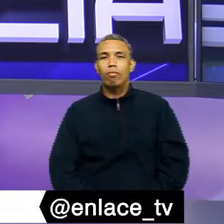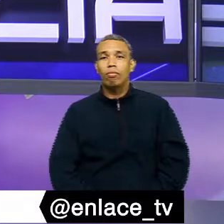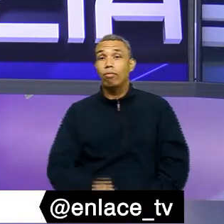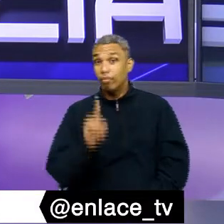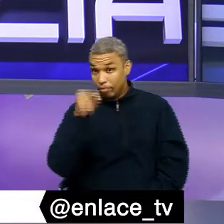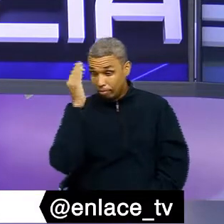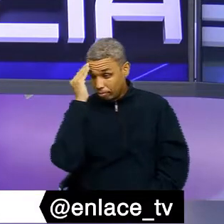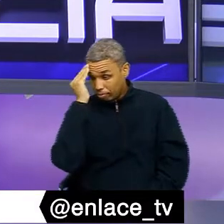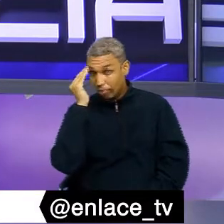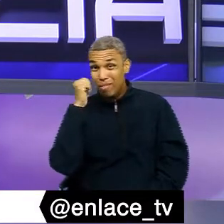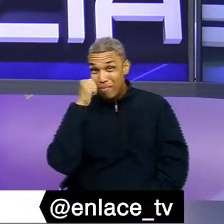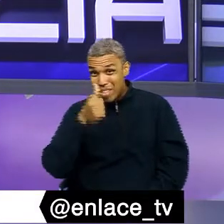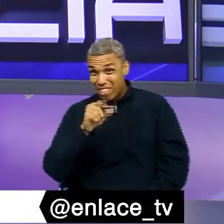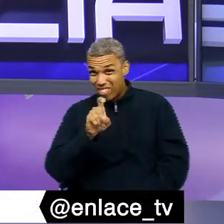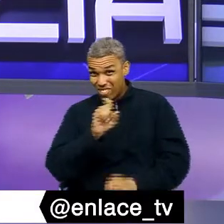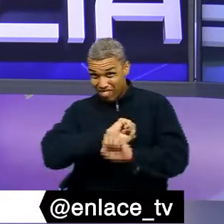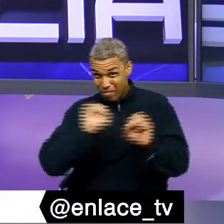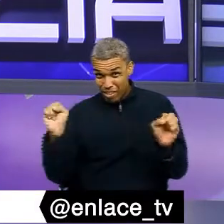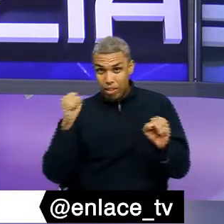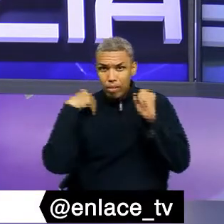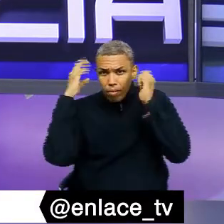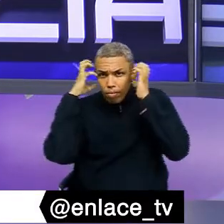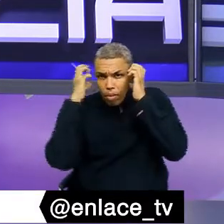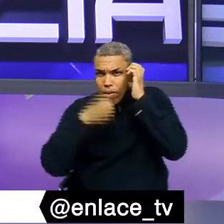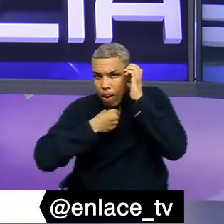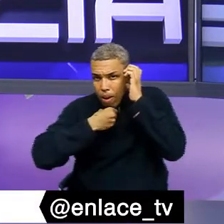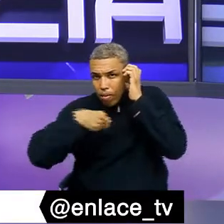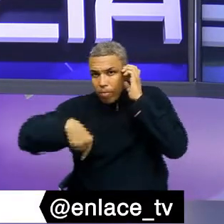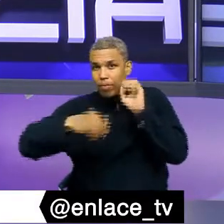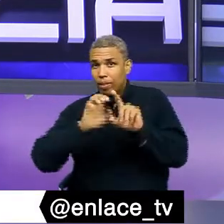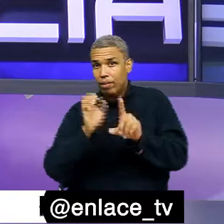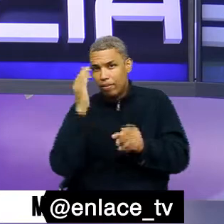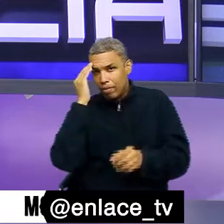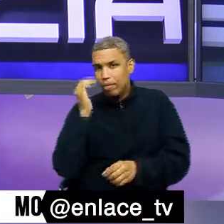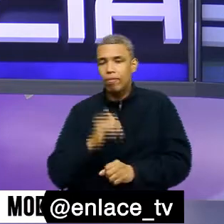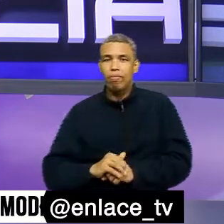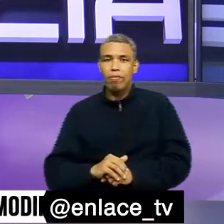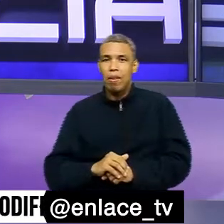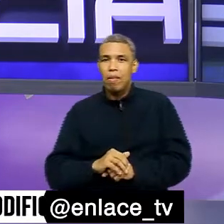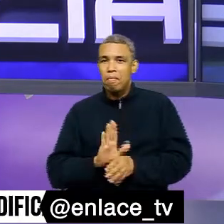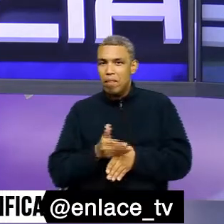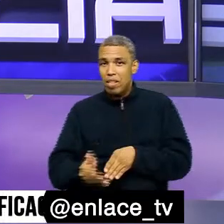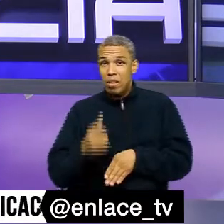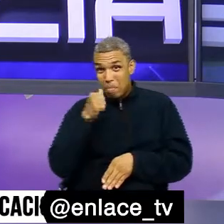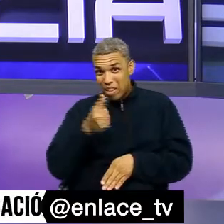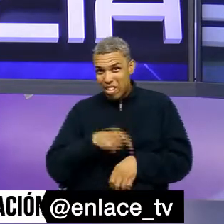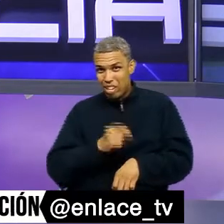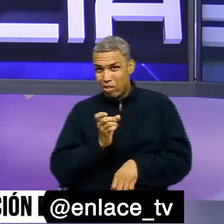Recuerde, conéctese muy temprano con Enlace Radio 6 AM para que salga de su casa bien informado. Y nos volveremos a ver a mediodía